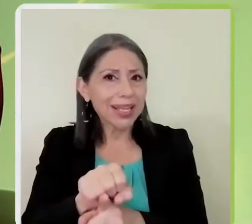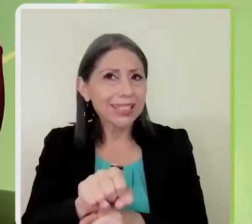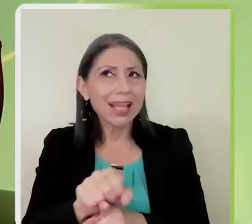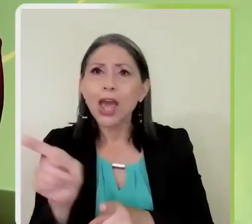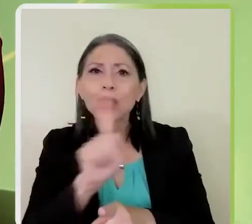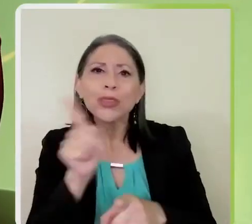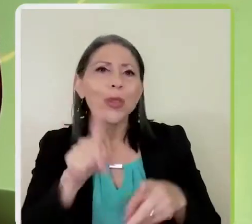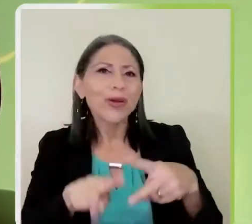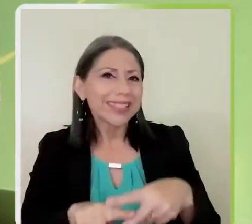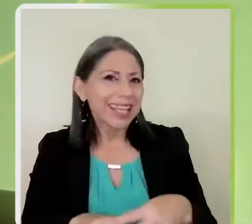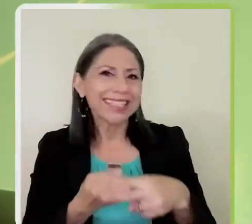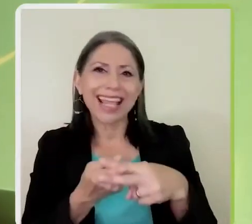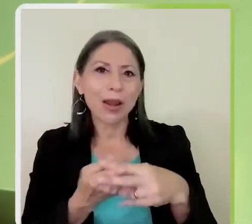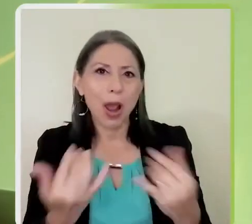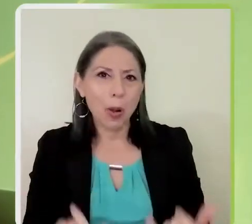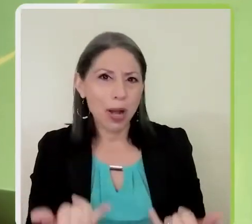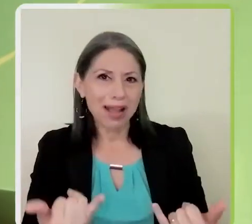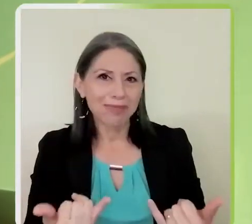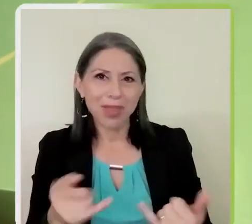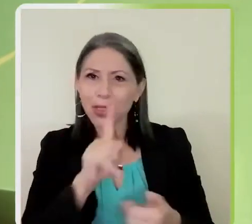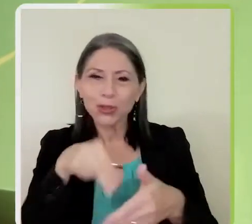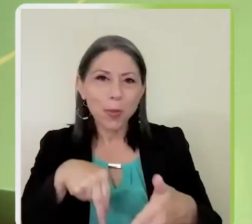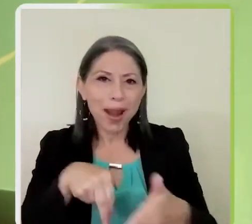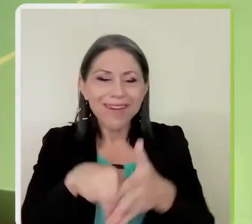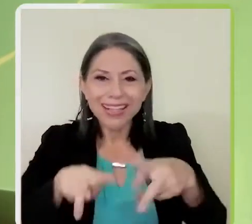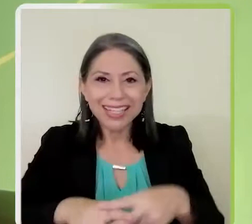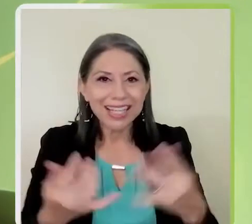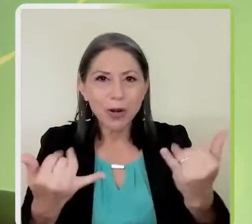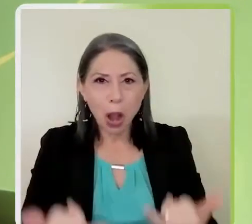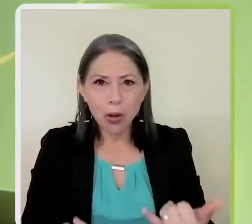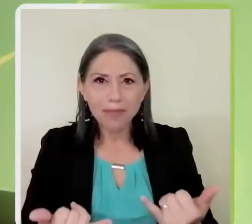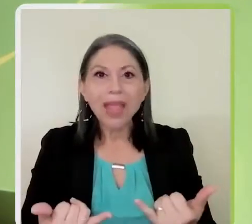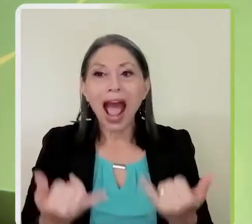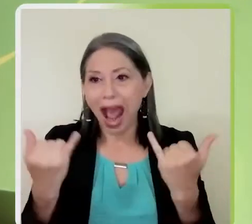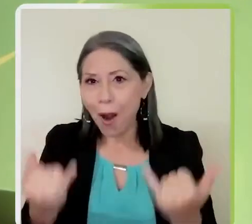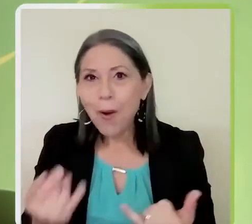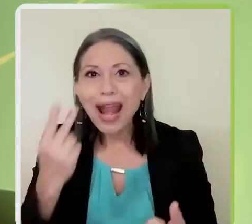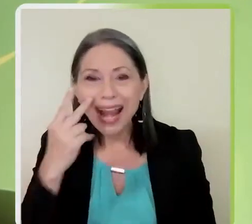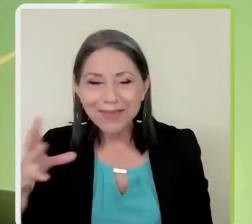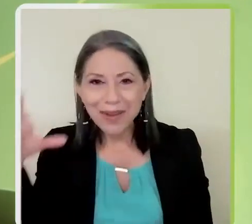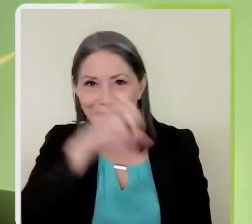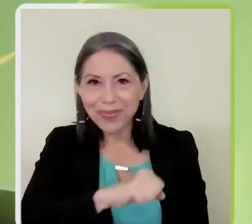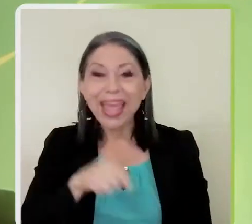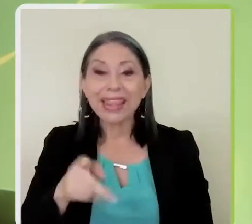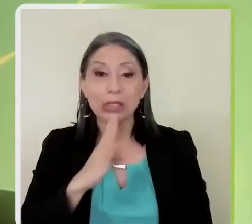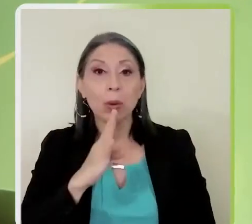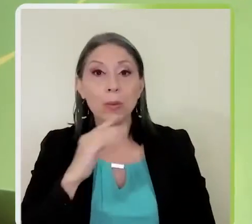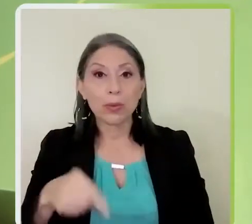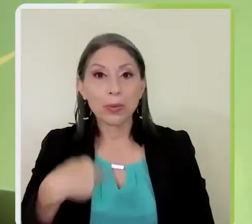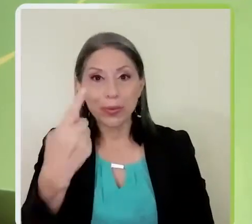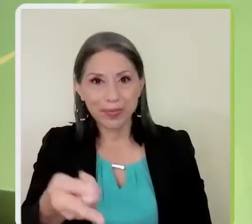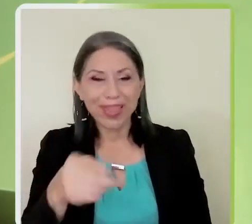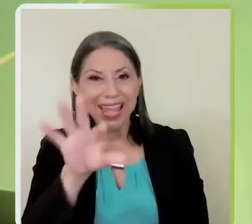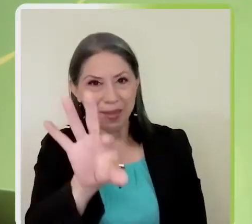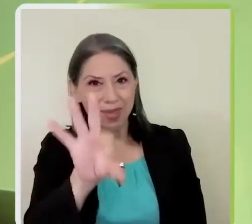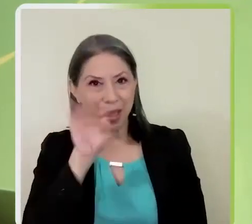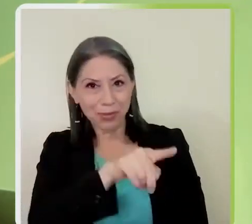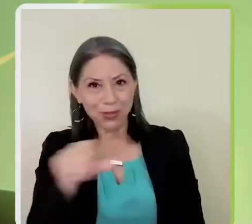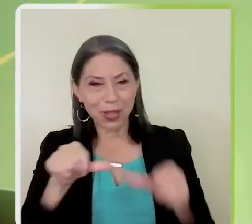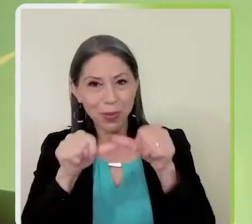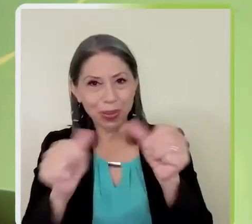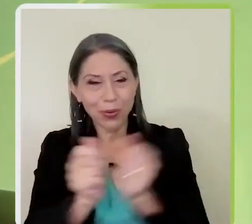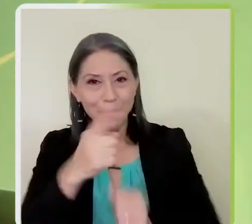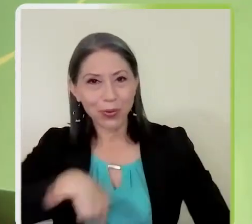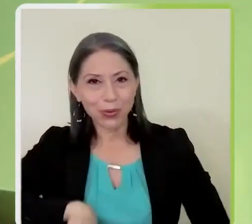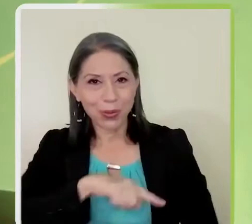iniciaron, ¿verdad?, barreras que iniciaron ahora, sino que se han puesto en manifiesto, y de esto vamos a conversar en el siguiente bloque, así que le invitamos a quedarse